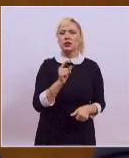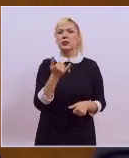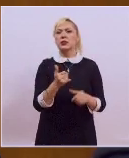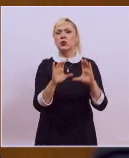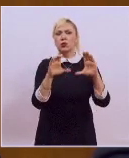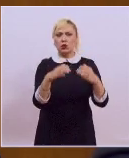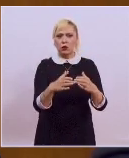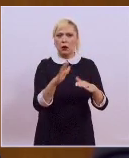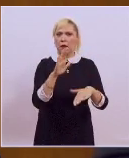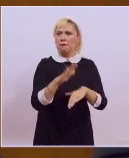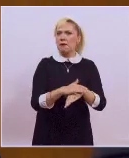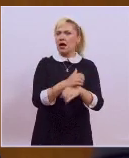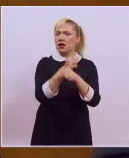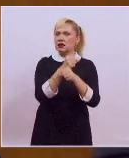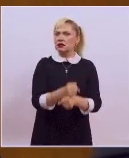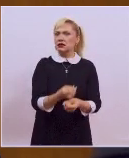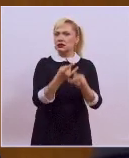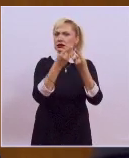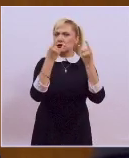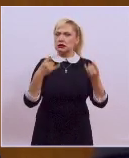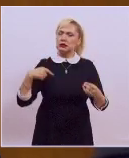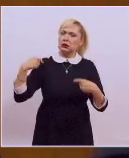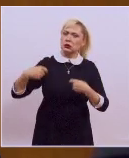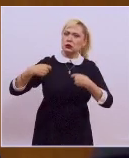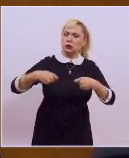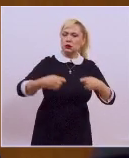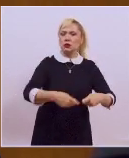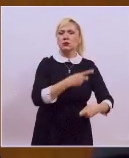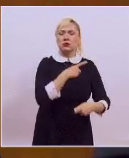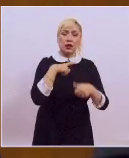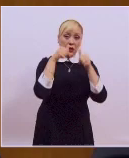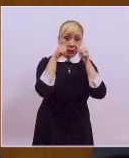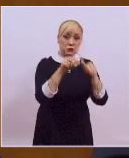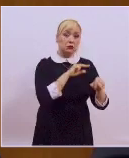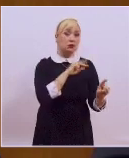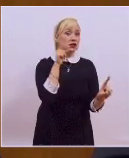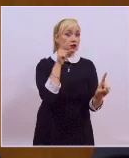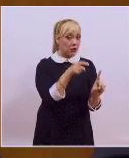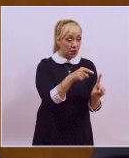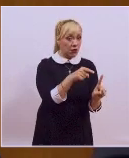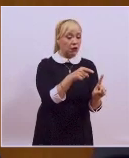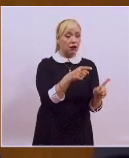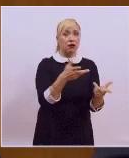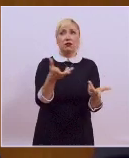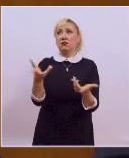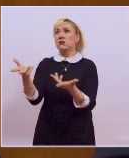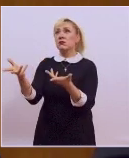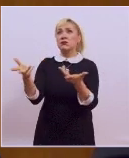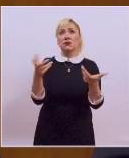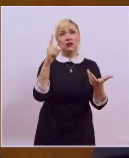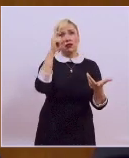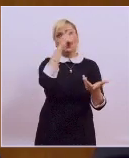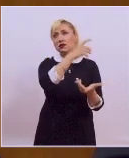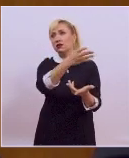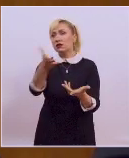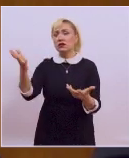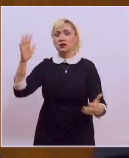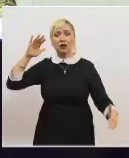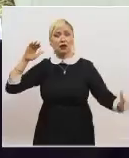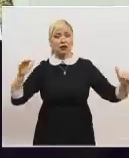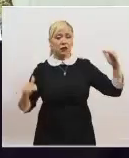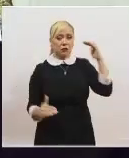colectivos que han sido históricamente marginados y criminalizados, que viven en desventaja por las condiciones estructurales de